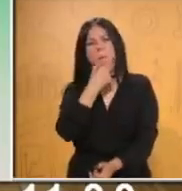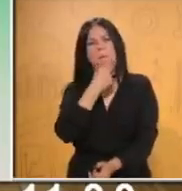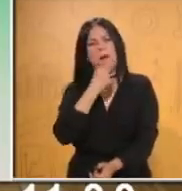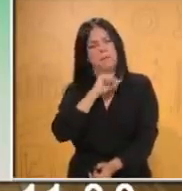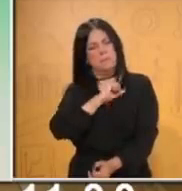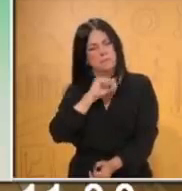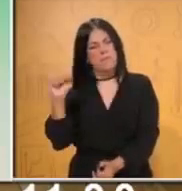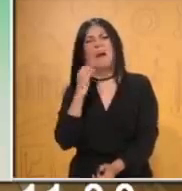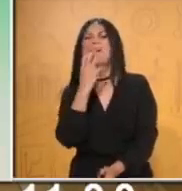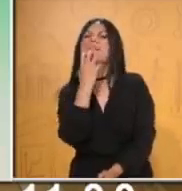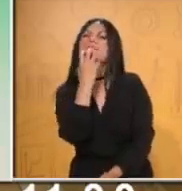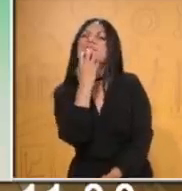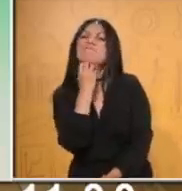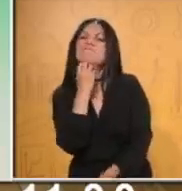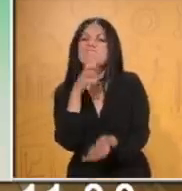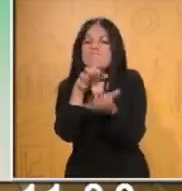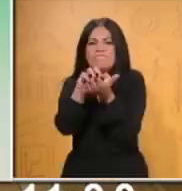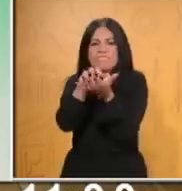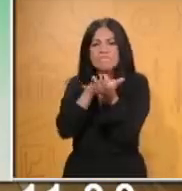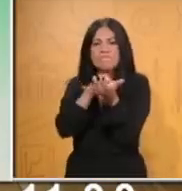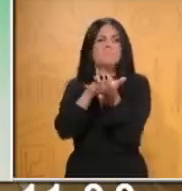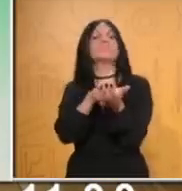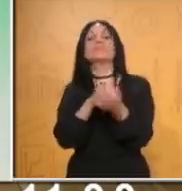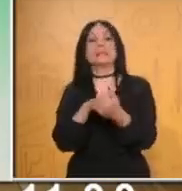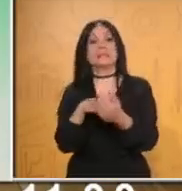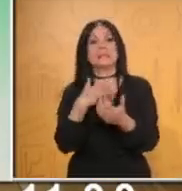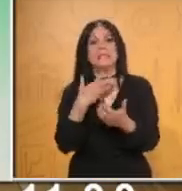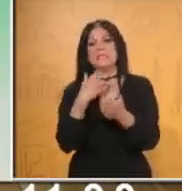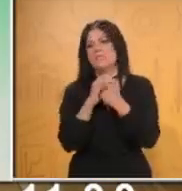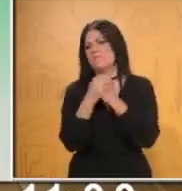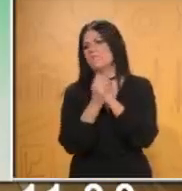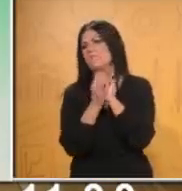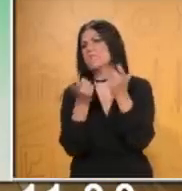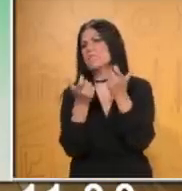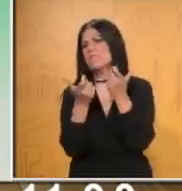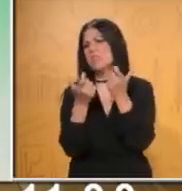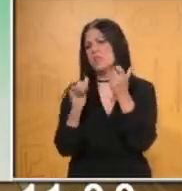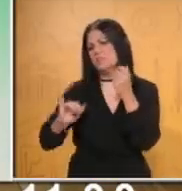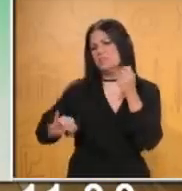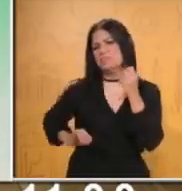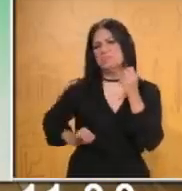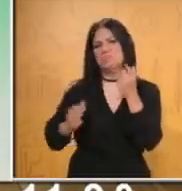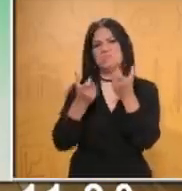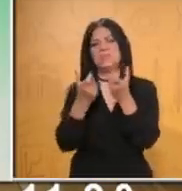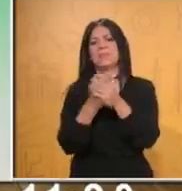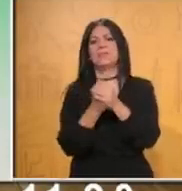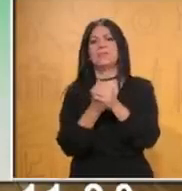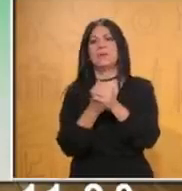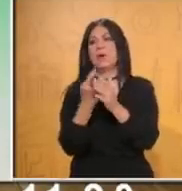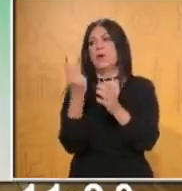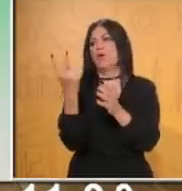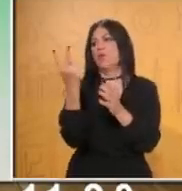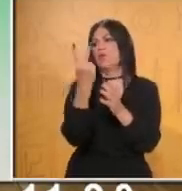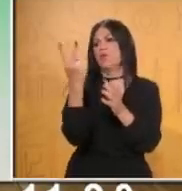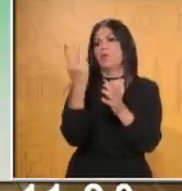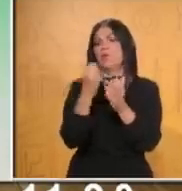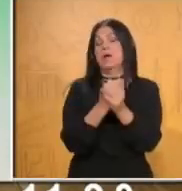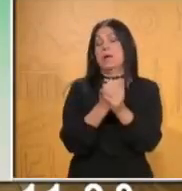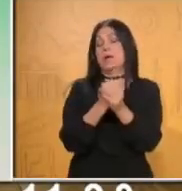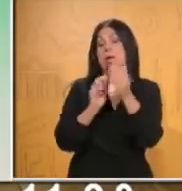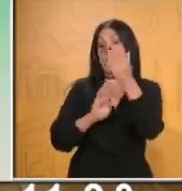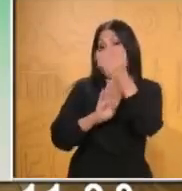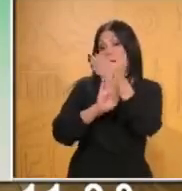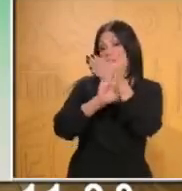a partir de su propia manera codiciosa y ruin de vivir. Marley advierte a